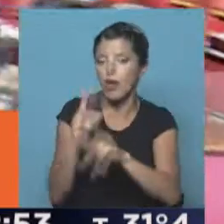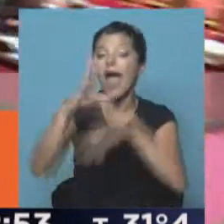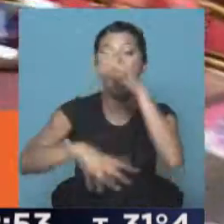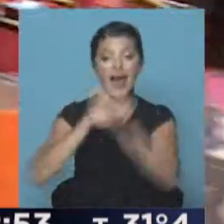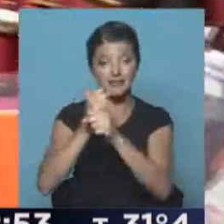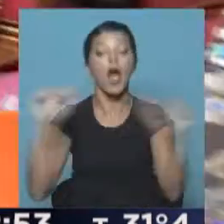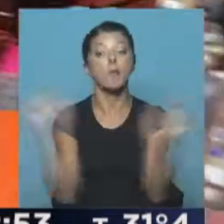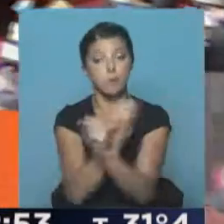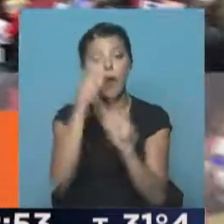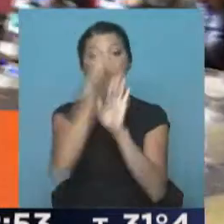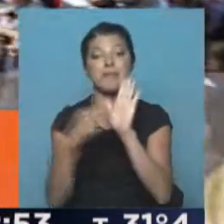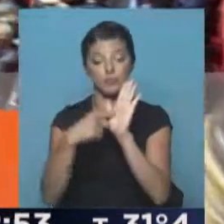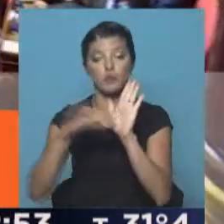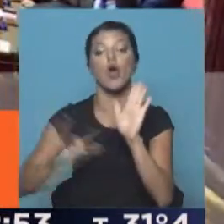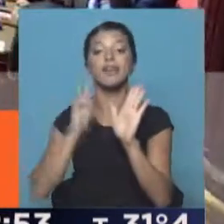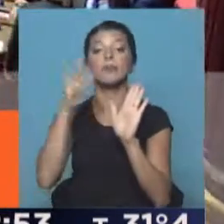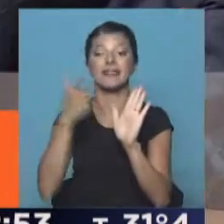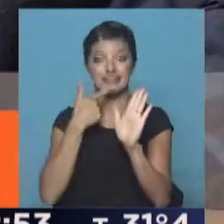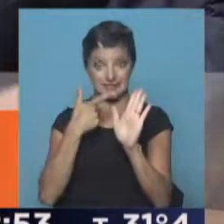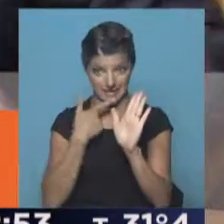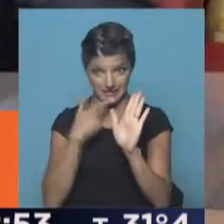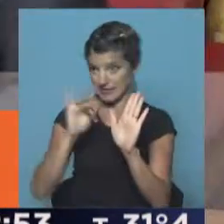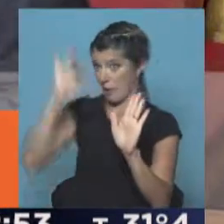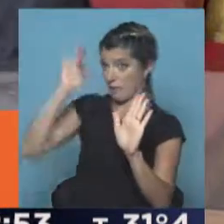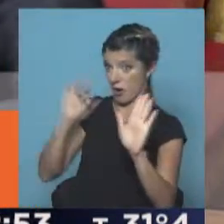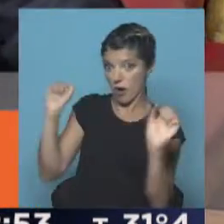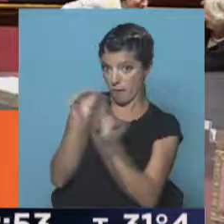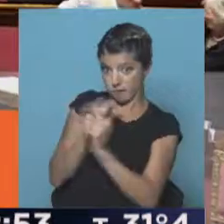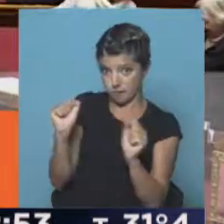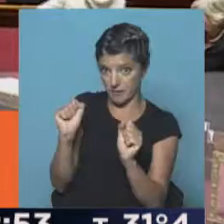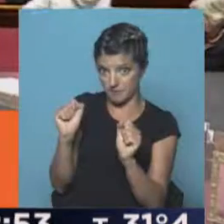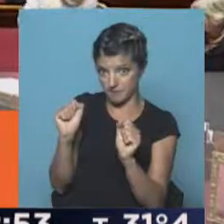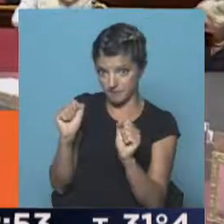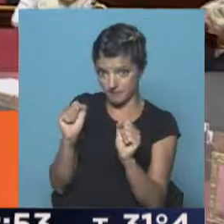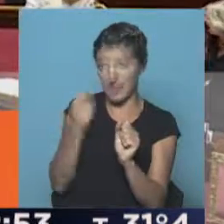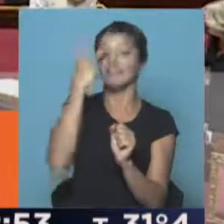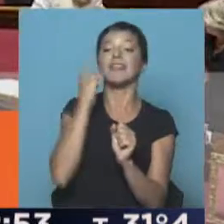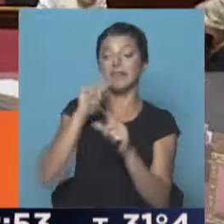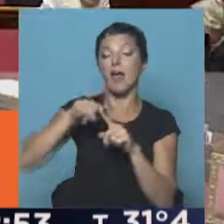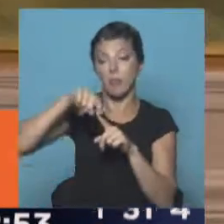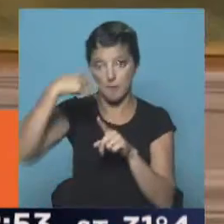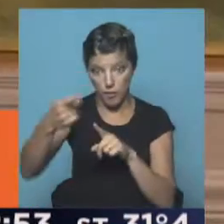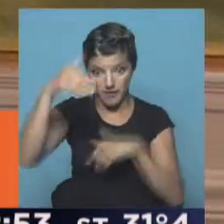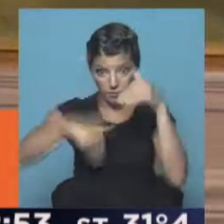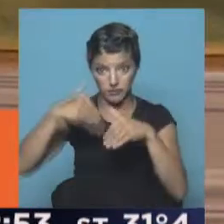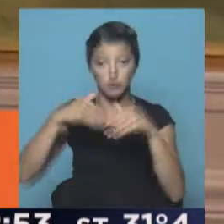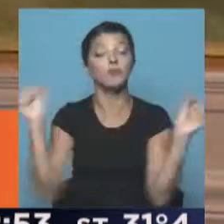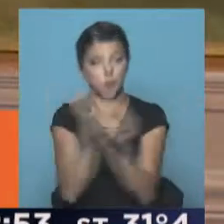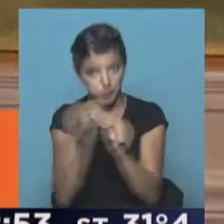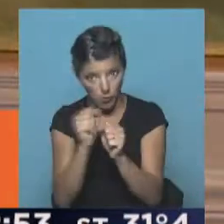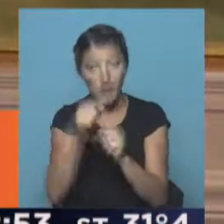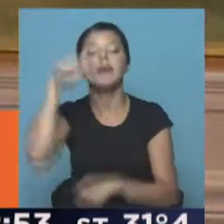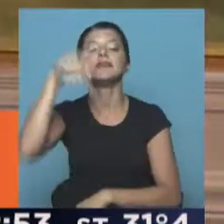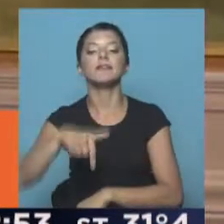el presupuesto 2017, lo que ocurrió el miércoles 7 de diciembre, 3 días después del referéndum, despejando así